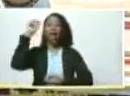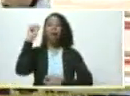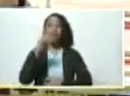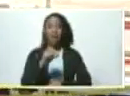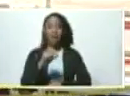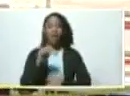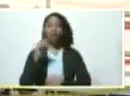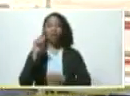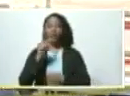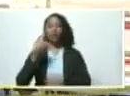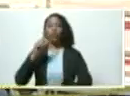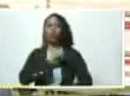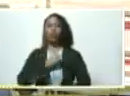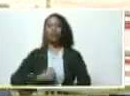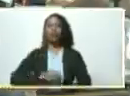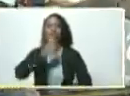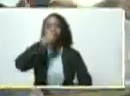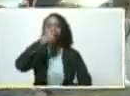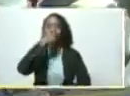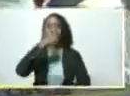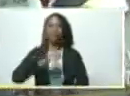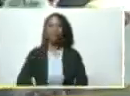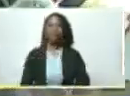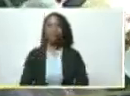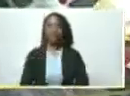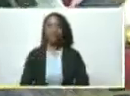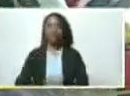viva Superbigote!